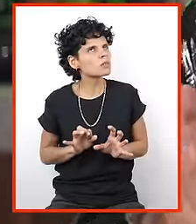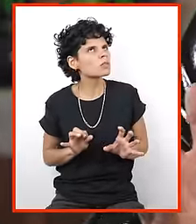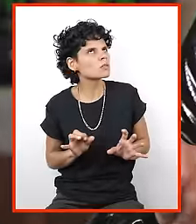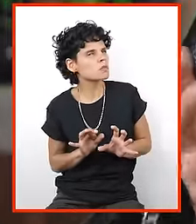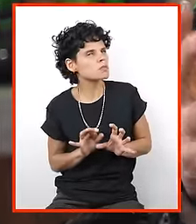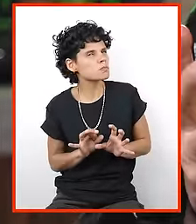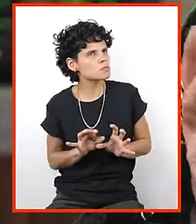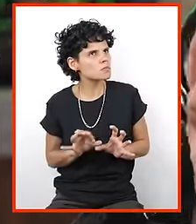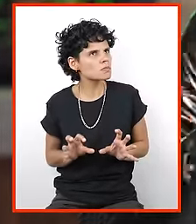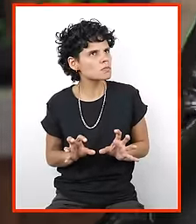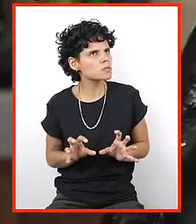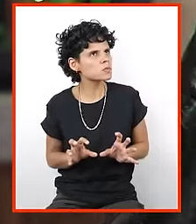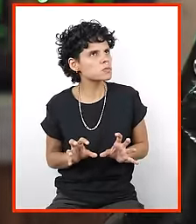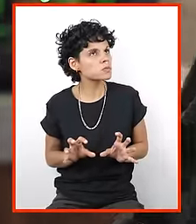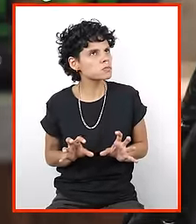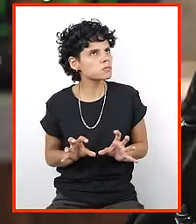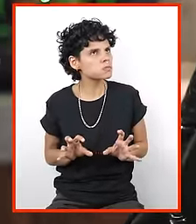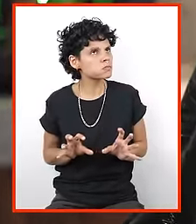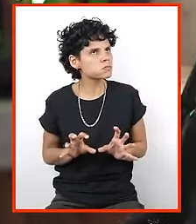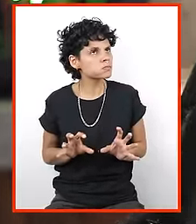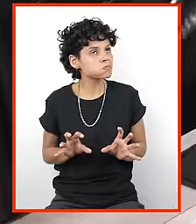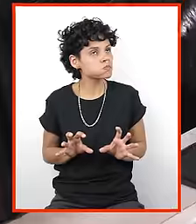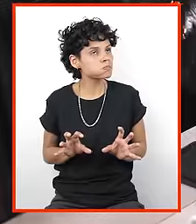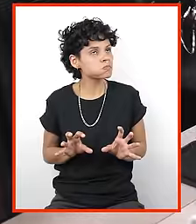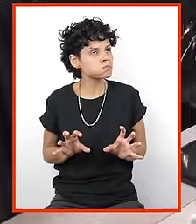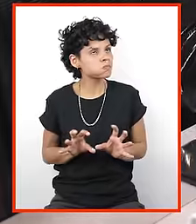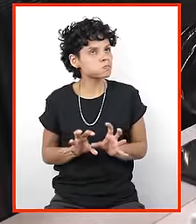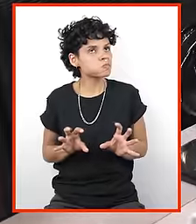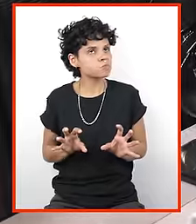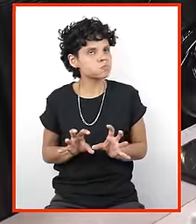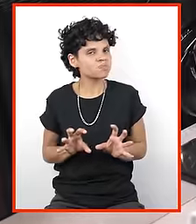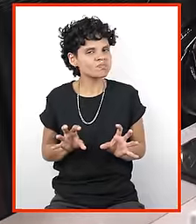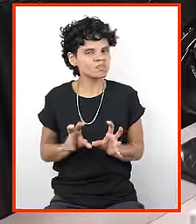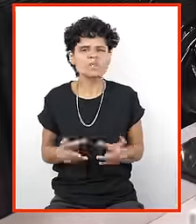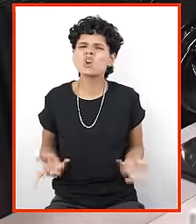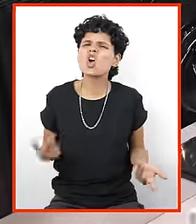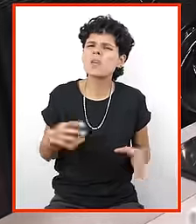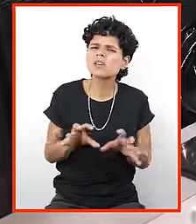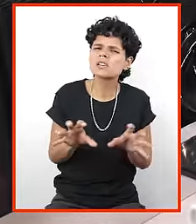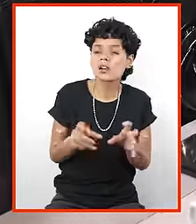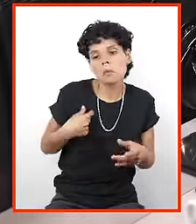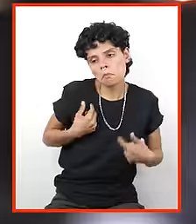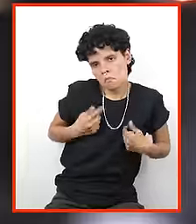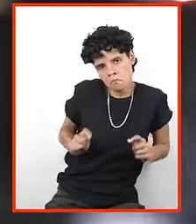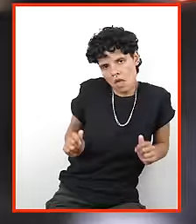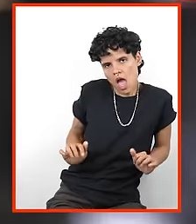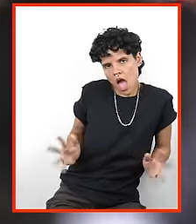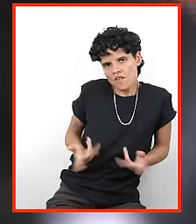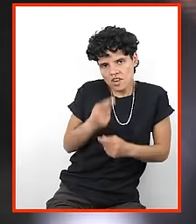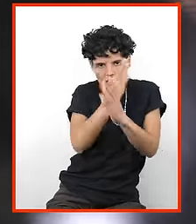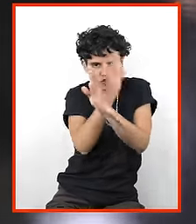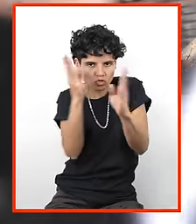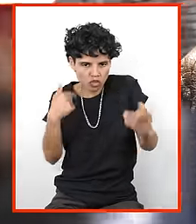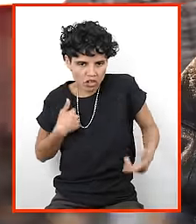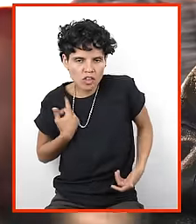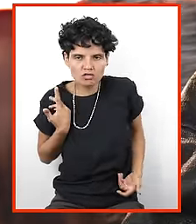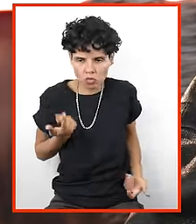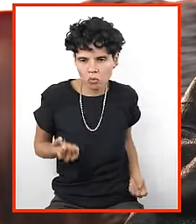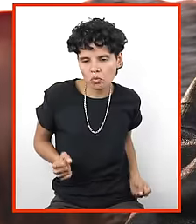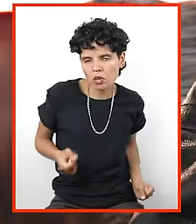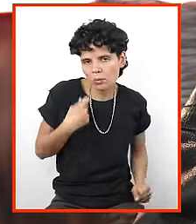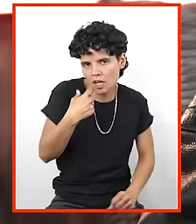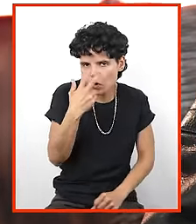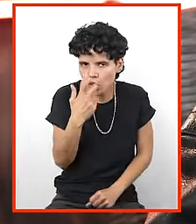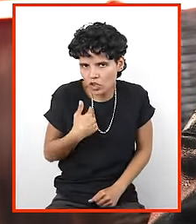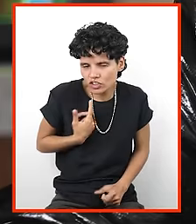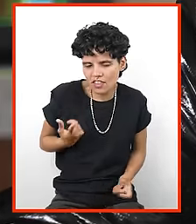pero eso es, pues. ¿Pero apretar, cómo soltar, hacía una contrapresión para que bueno, salga ahí? Ese es mi talento oculto. ¿Miras?